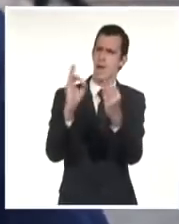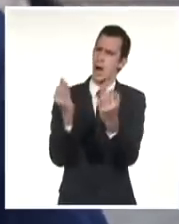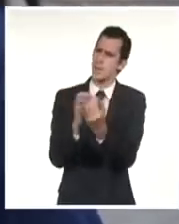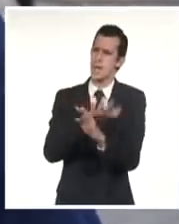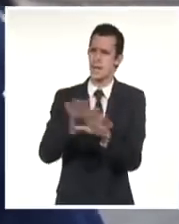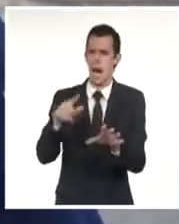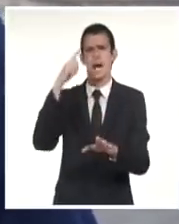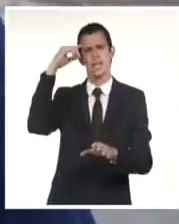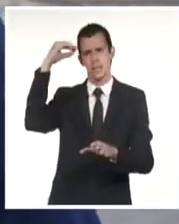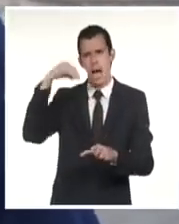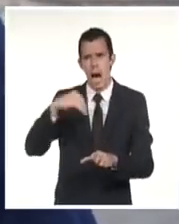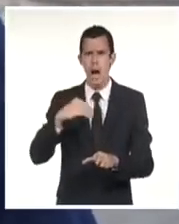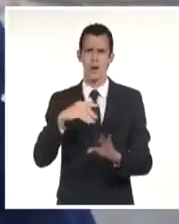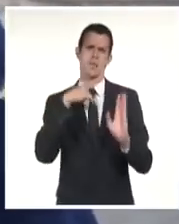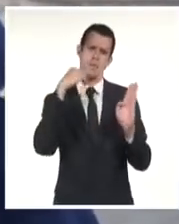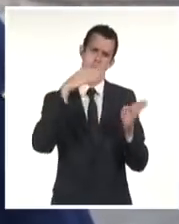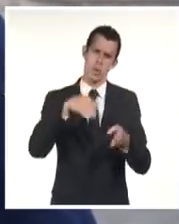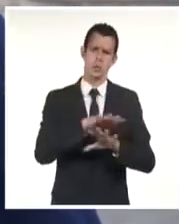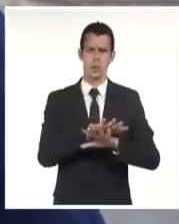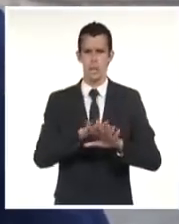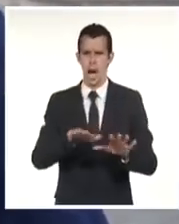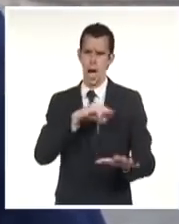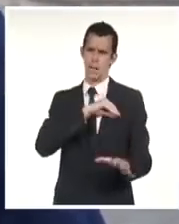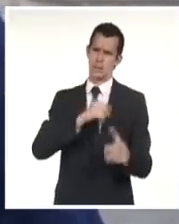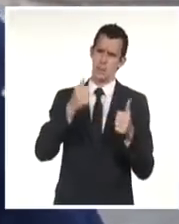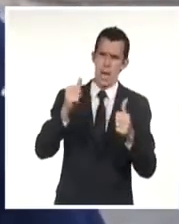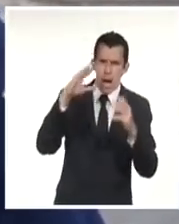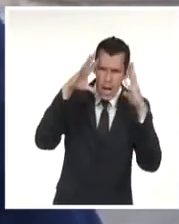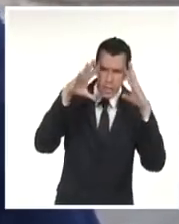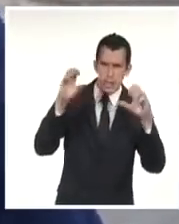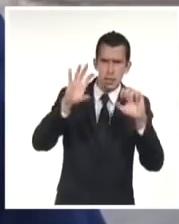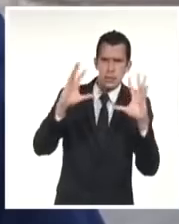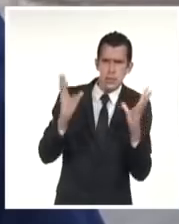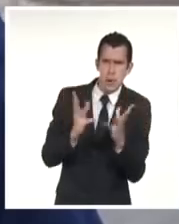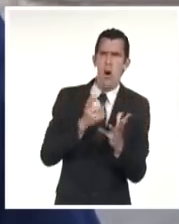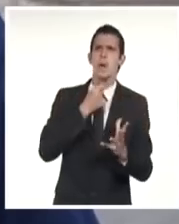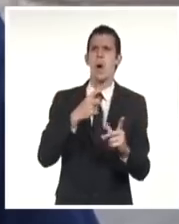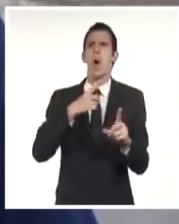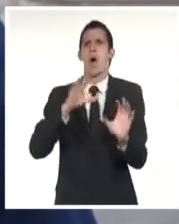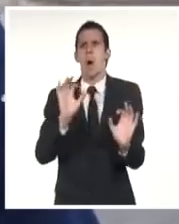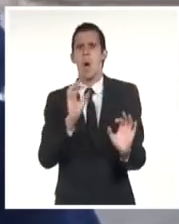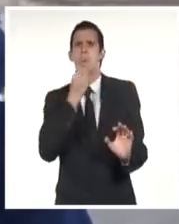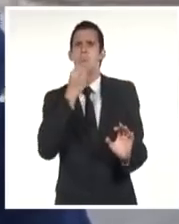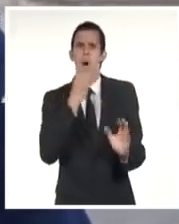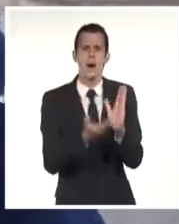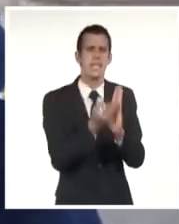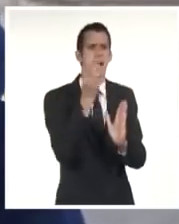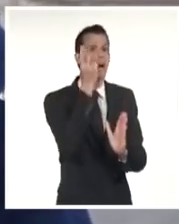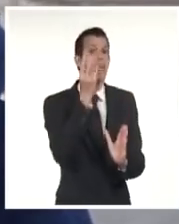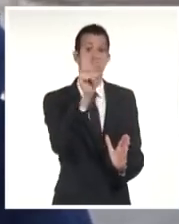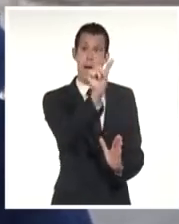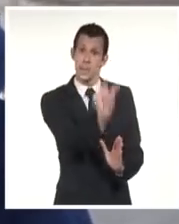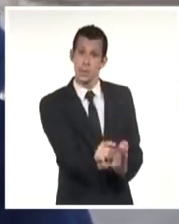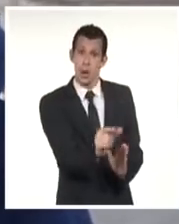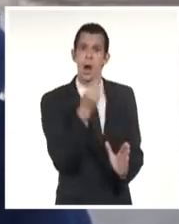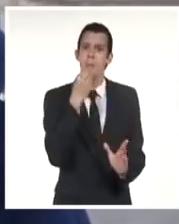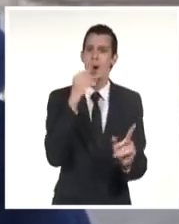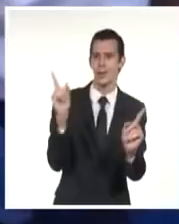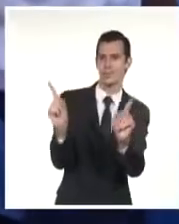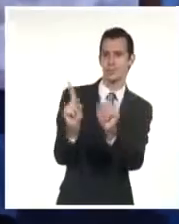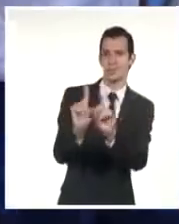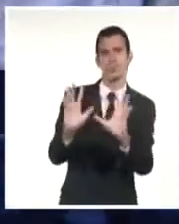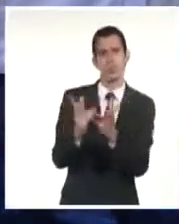sus las víctimas estén fallecidas, o han podido reunirse con sus familiares en caso de que estén vivas y los traslademos a algún